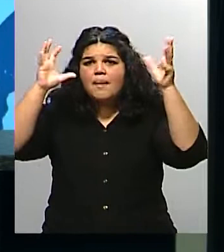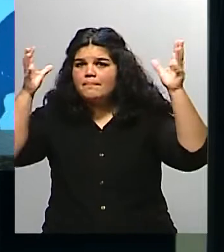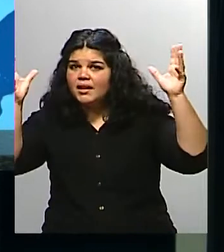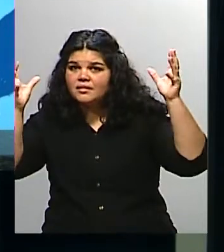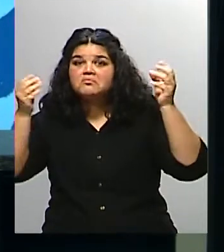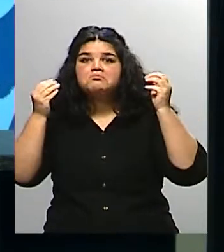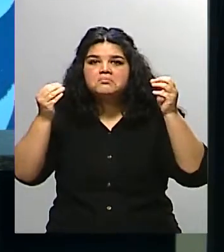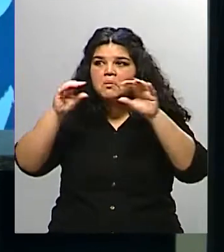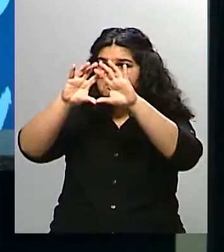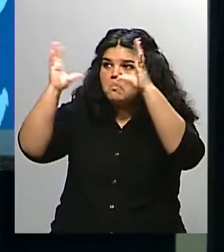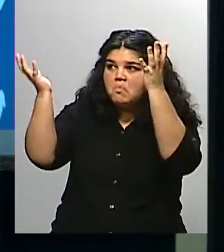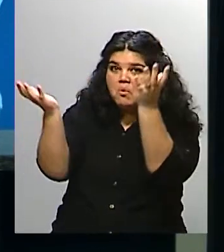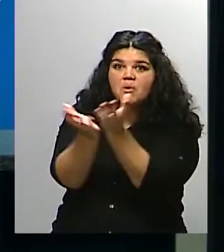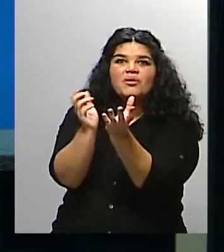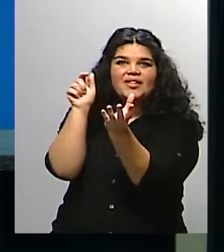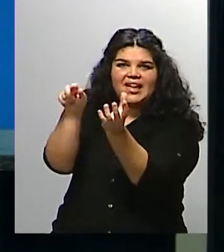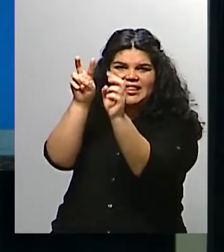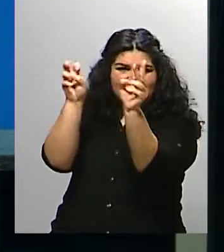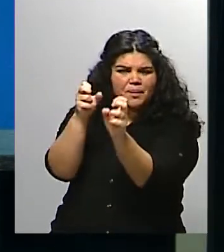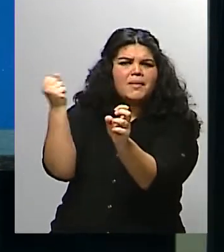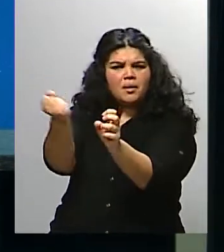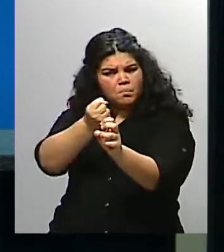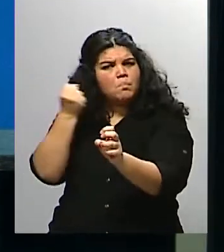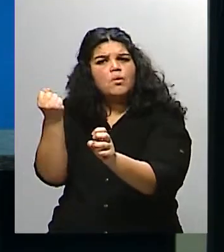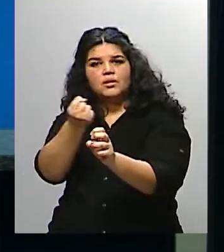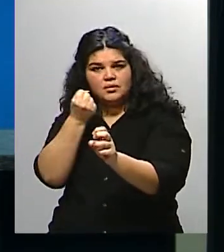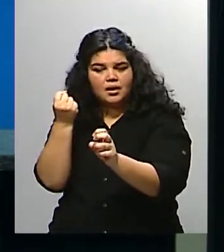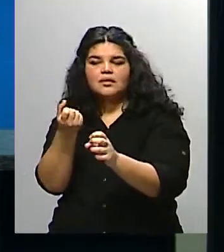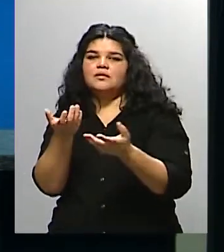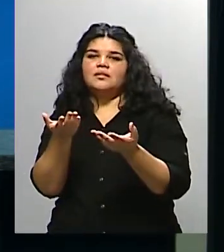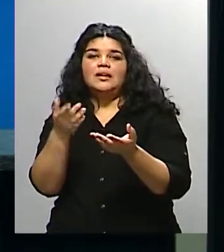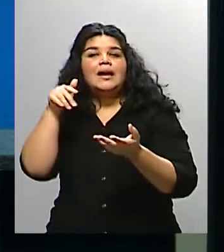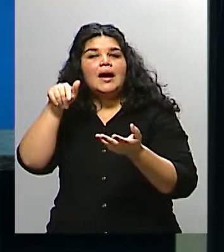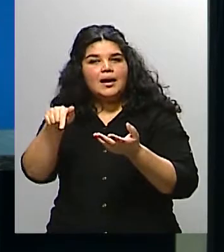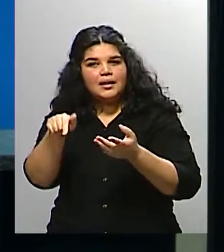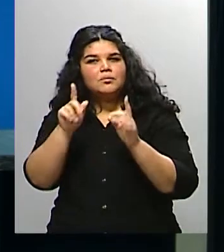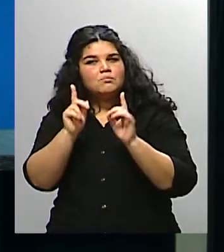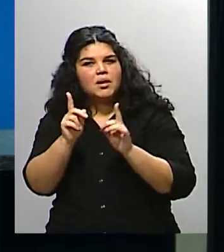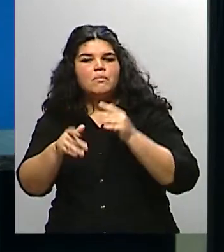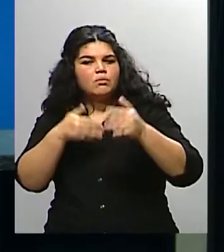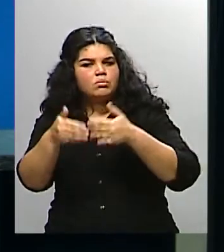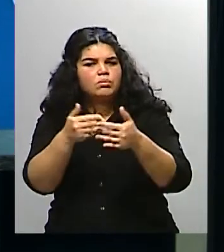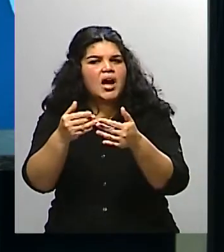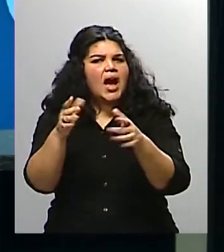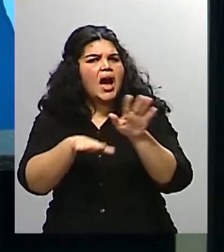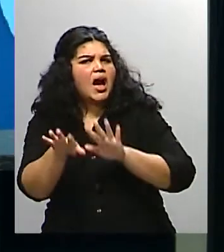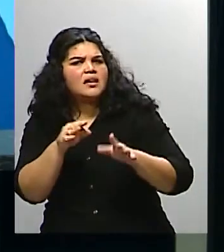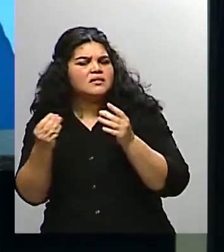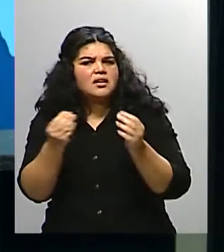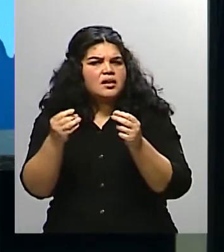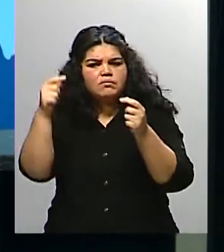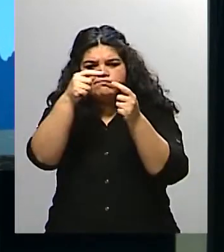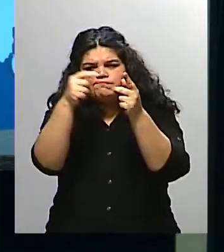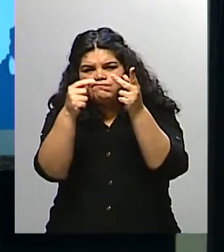hablar de lo importante de este tema y también creo que vamos a ahondar y bastante en esto de qué se está haciendo y sobre